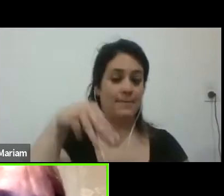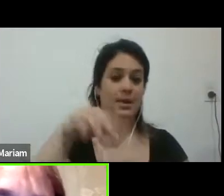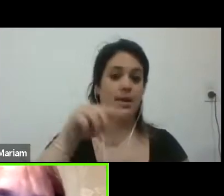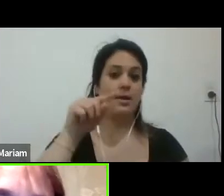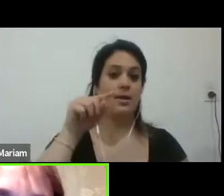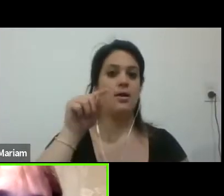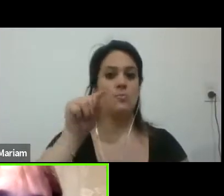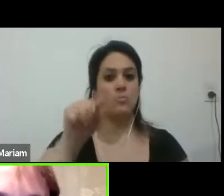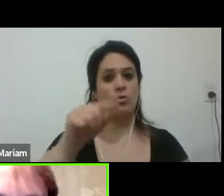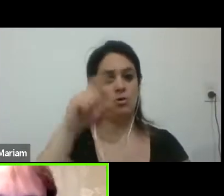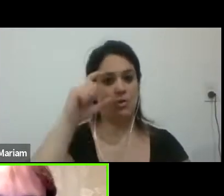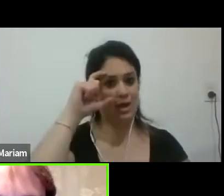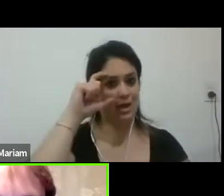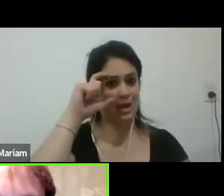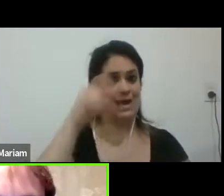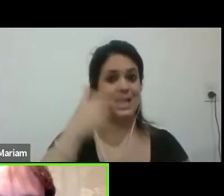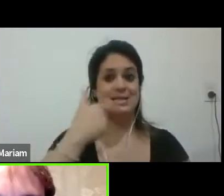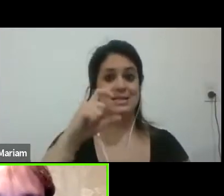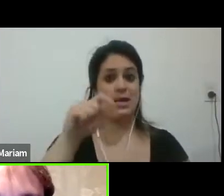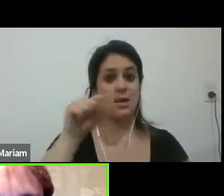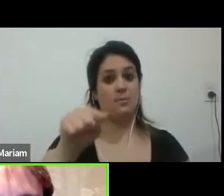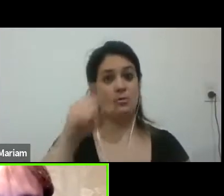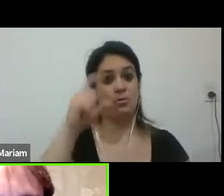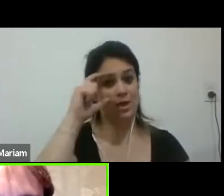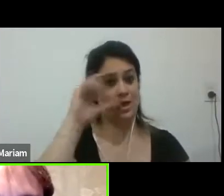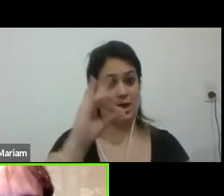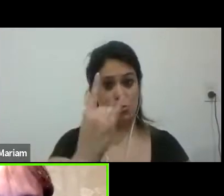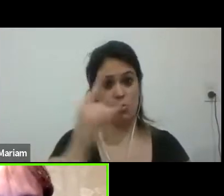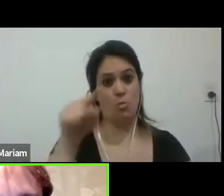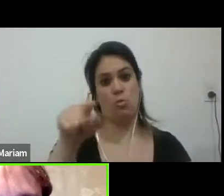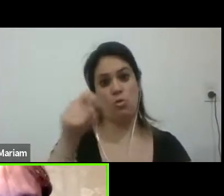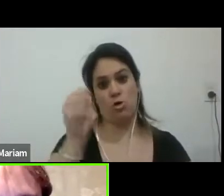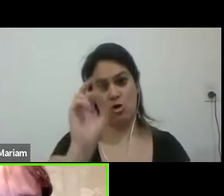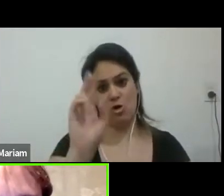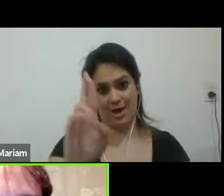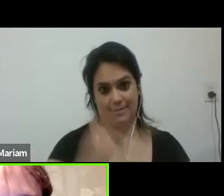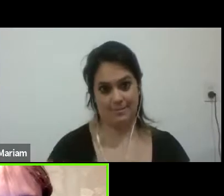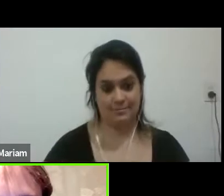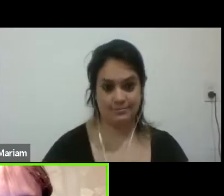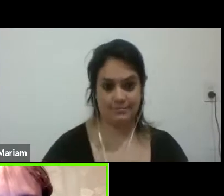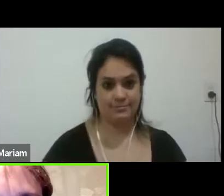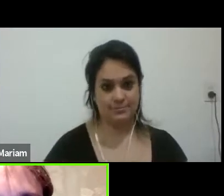www.inem.es ese punto edu.ar